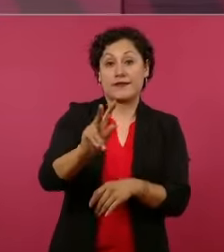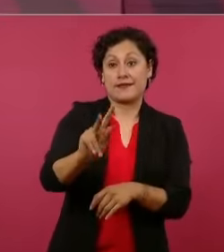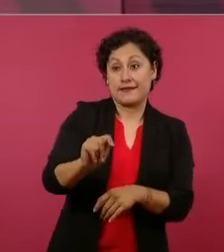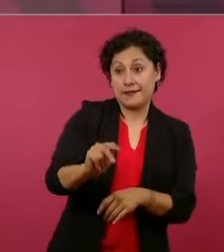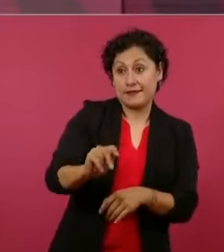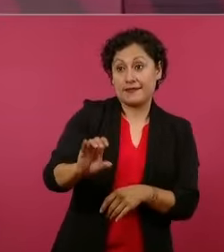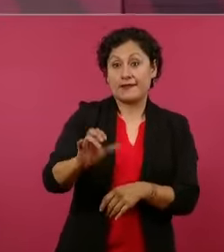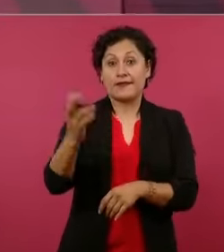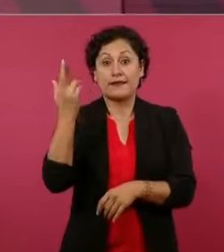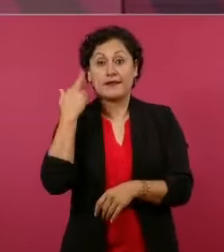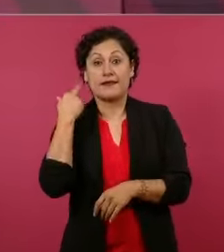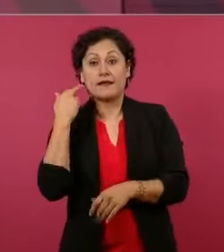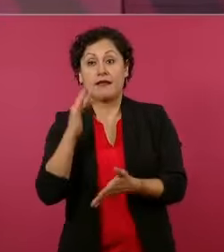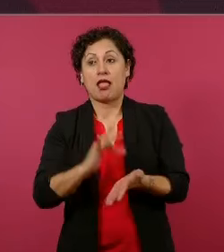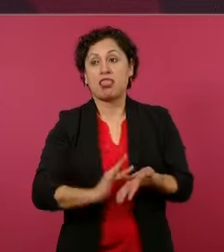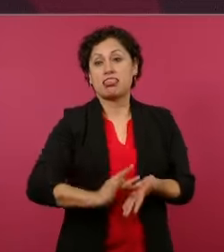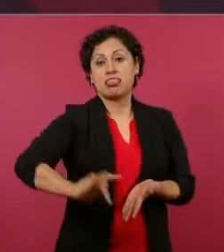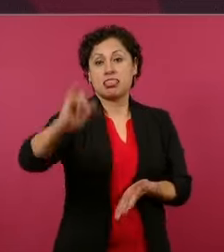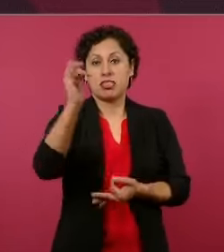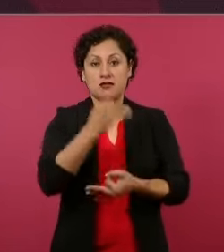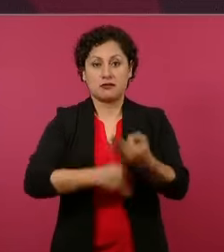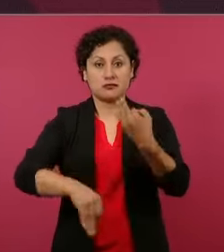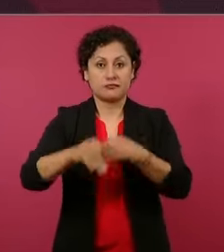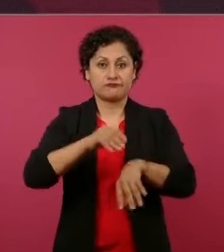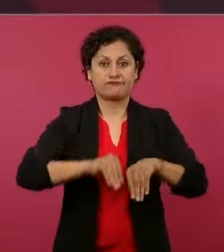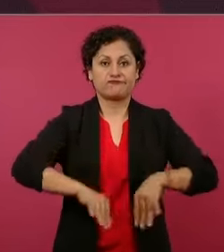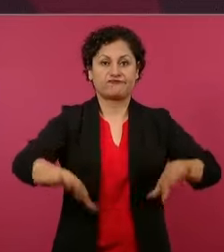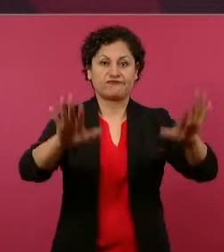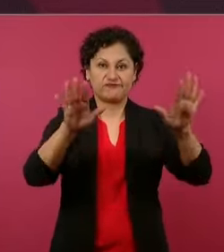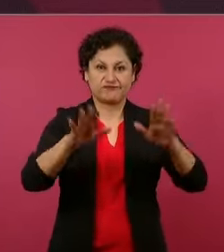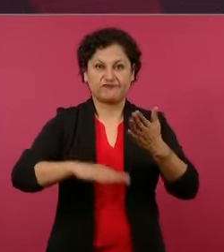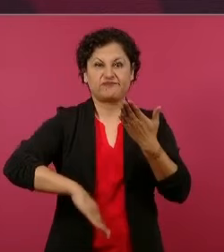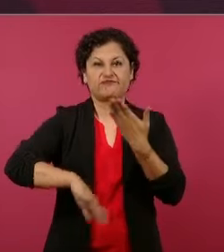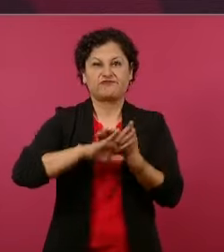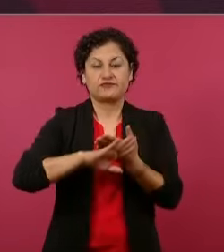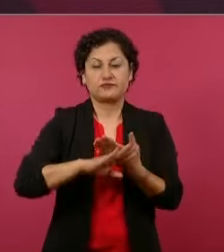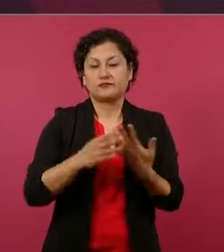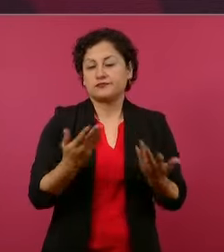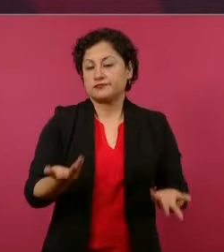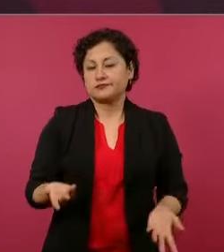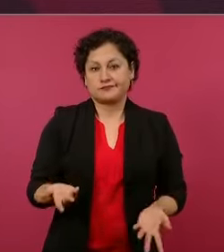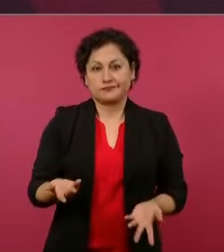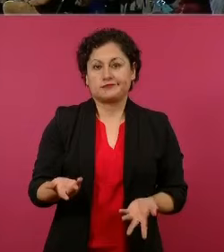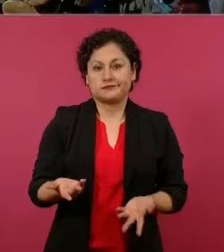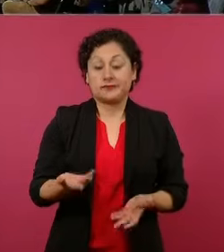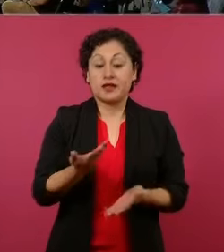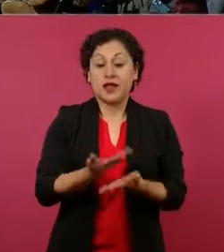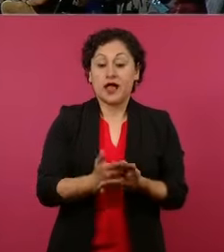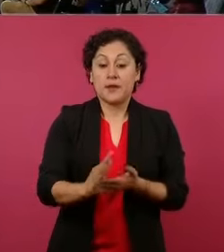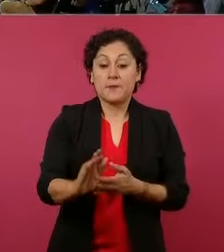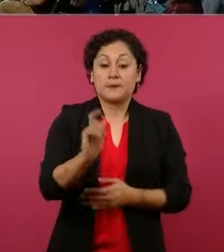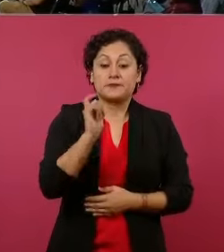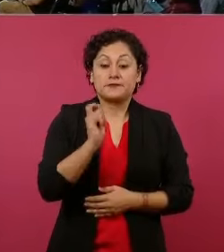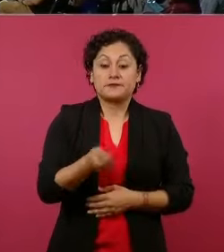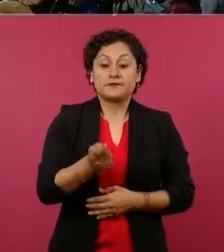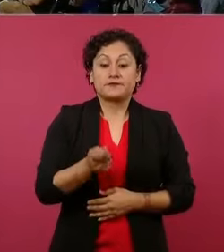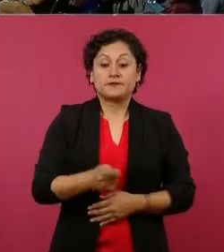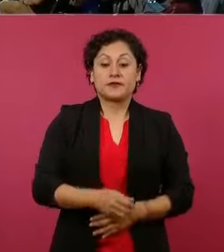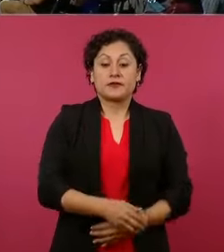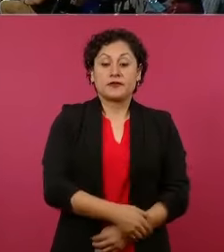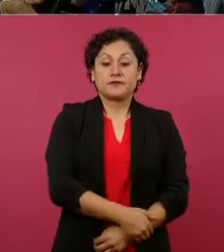todo además están aplicando eh No